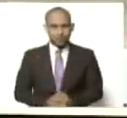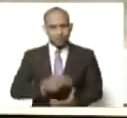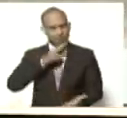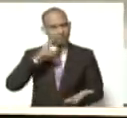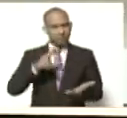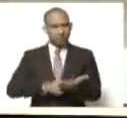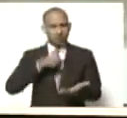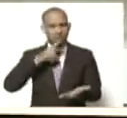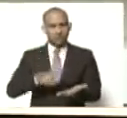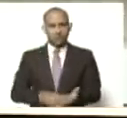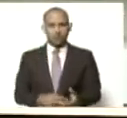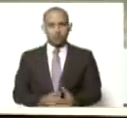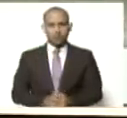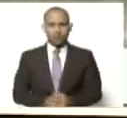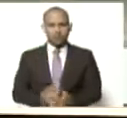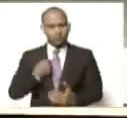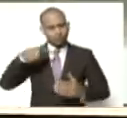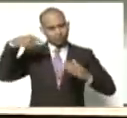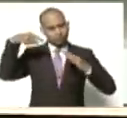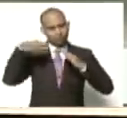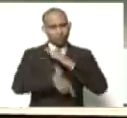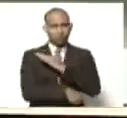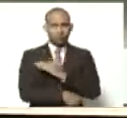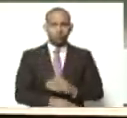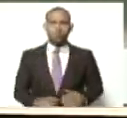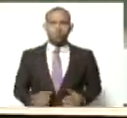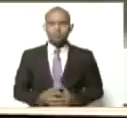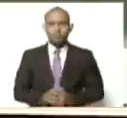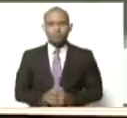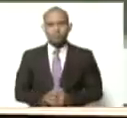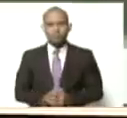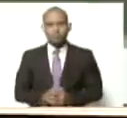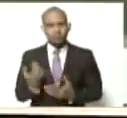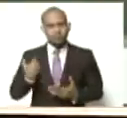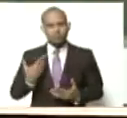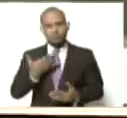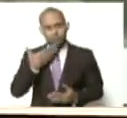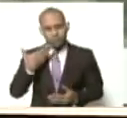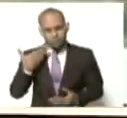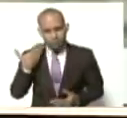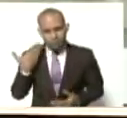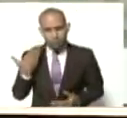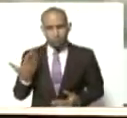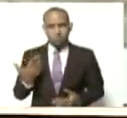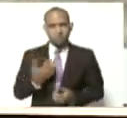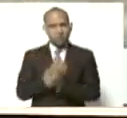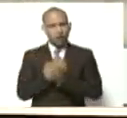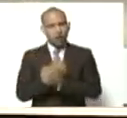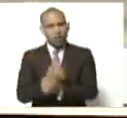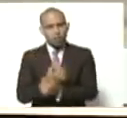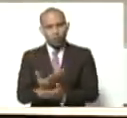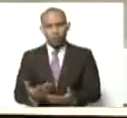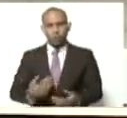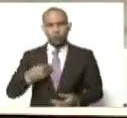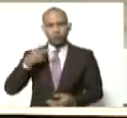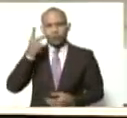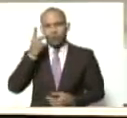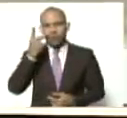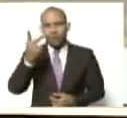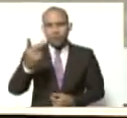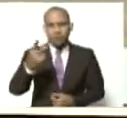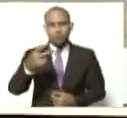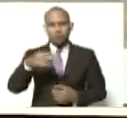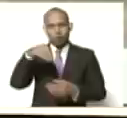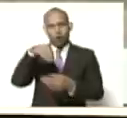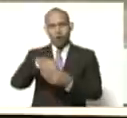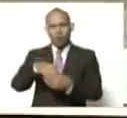verdadita. A profundidad, con la humildad, el amor, la pasión y la visión que da estar en